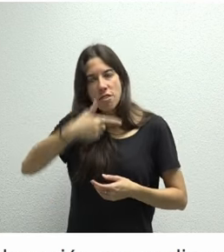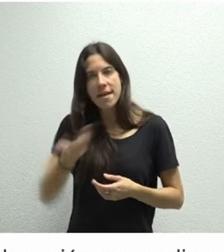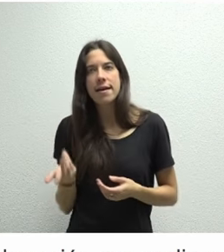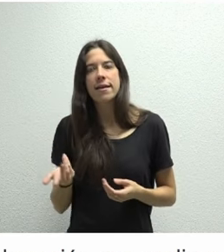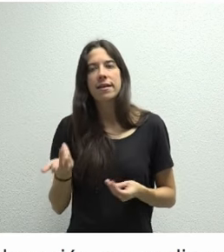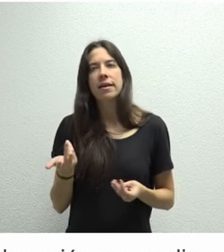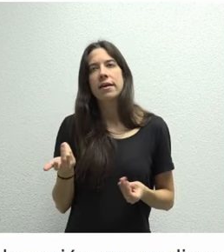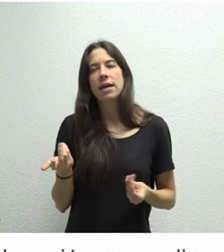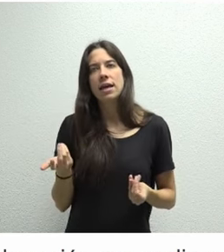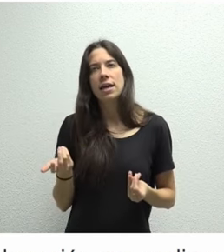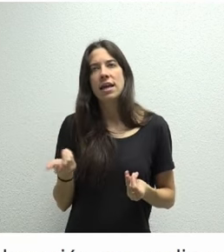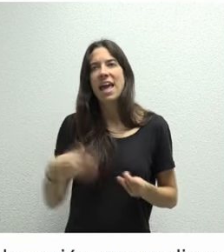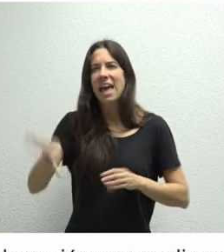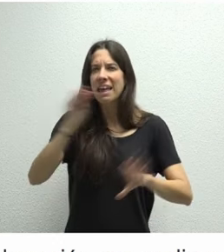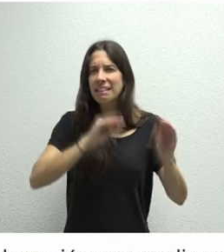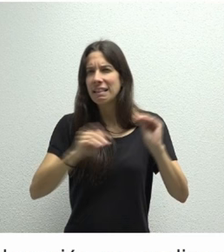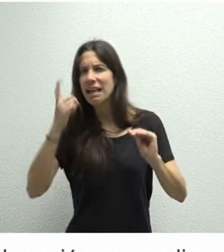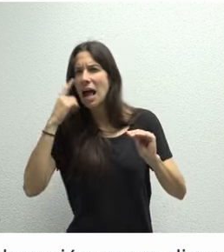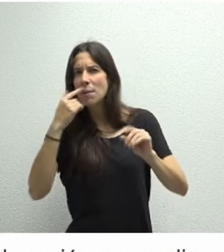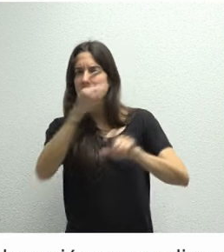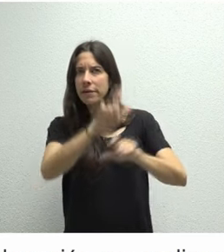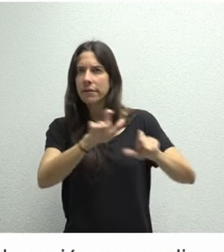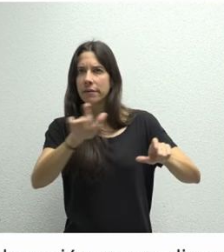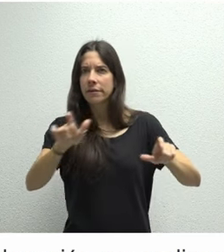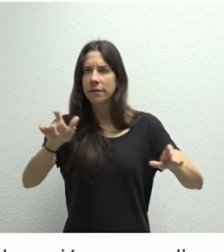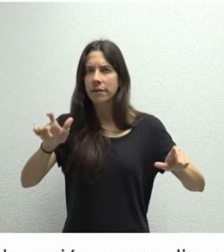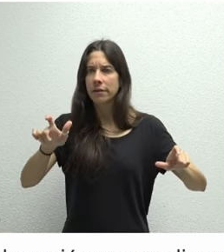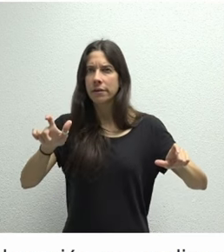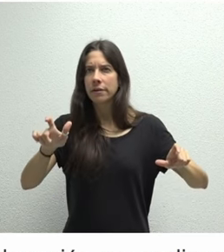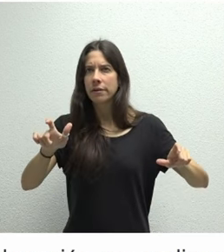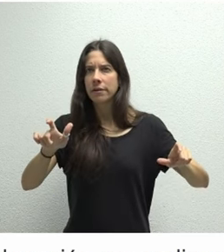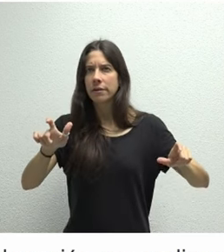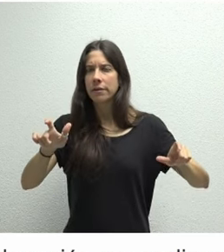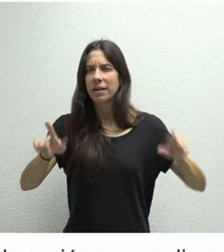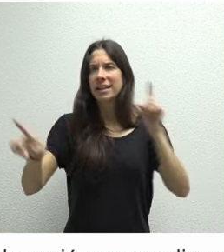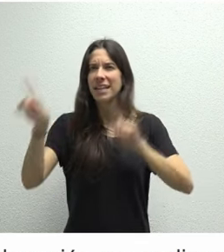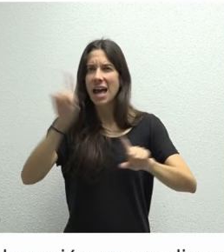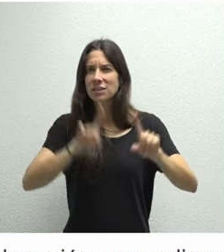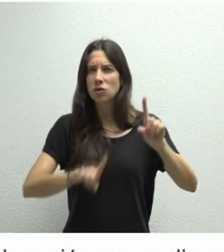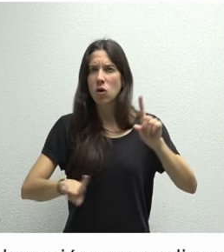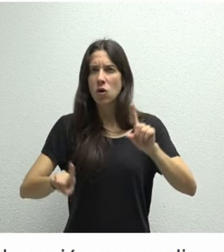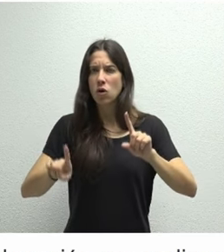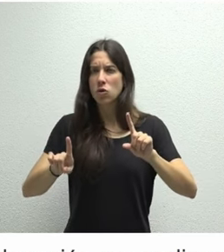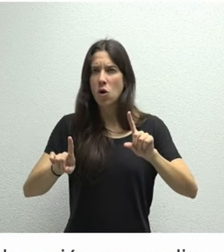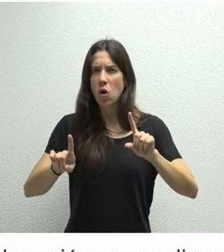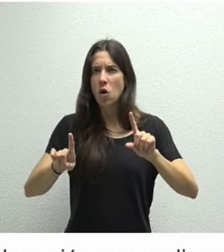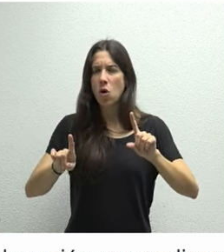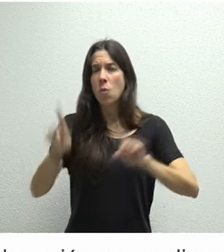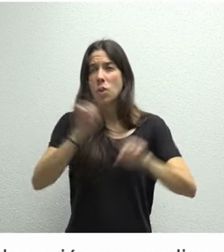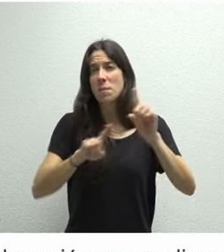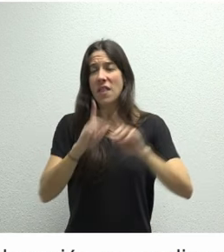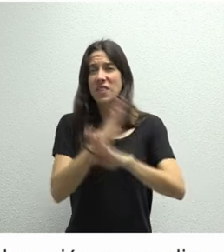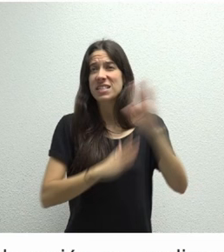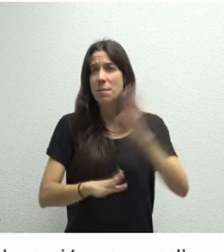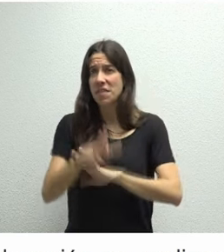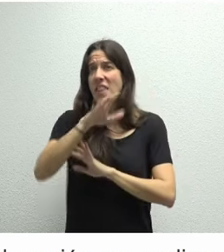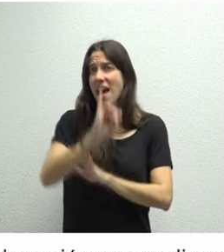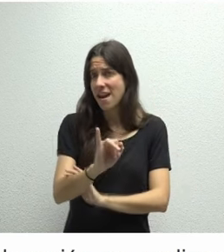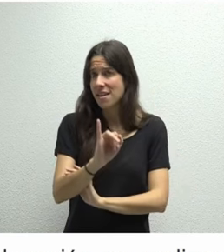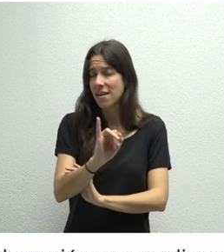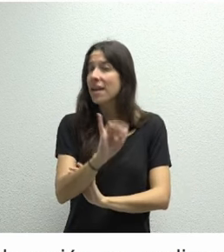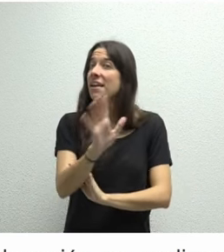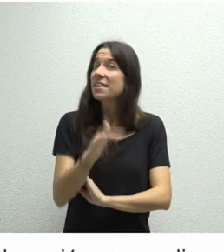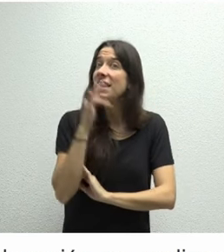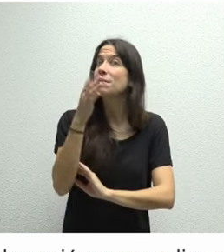conocer y entender a todos estos eh personas que tienen un problema de discapacidad y encima